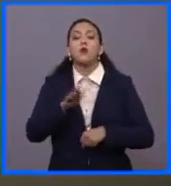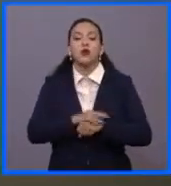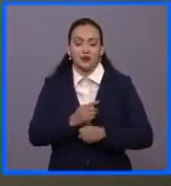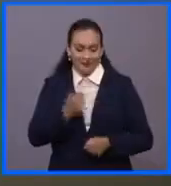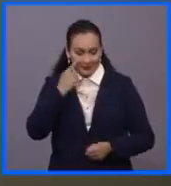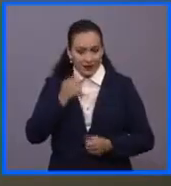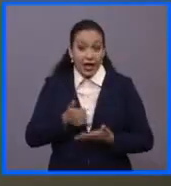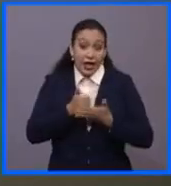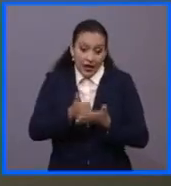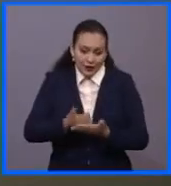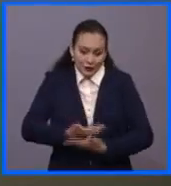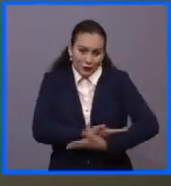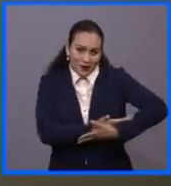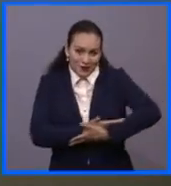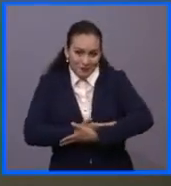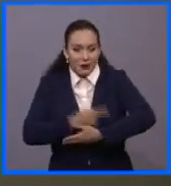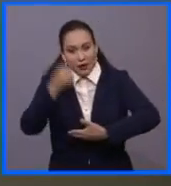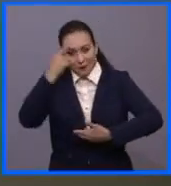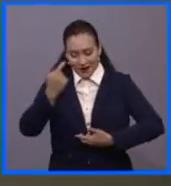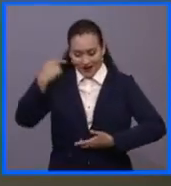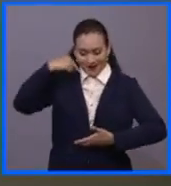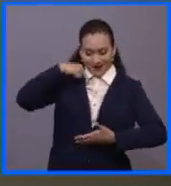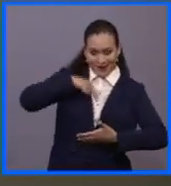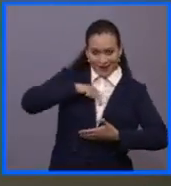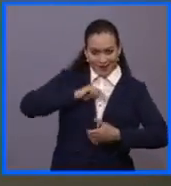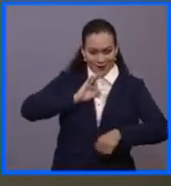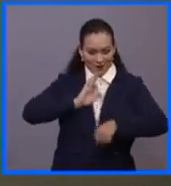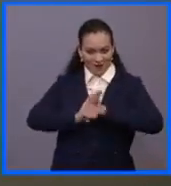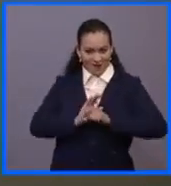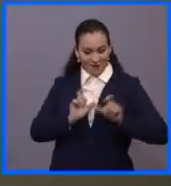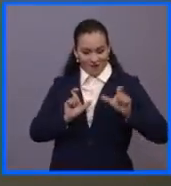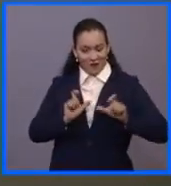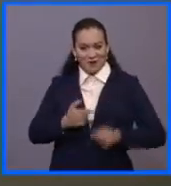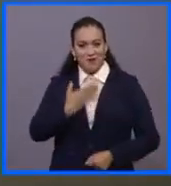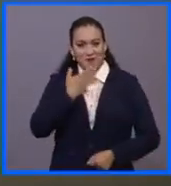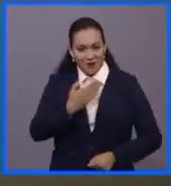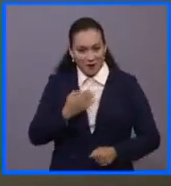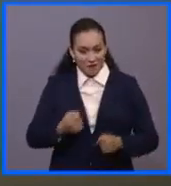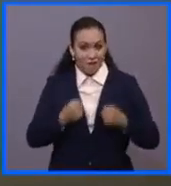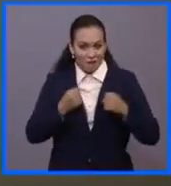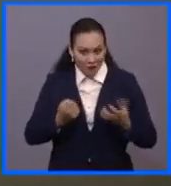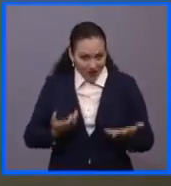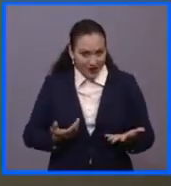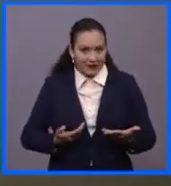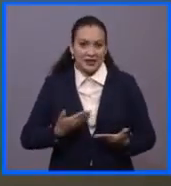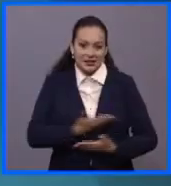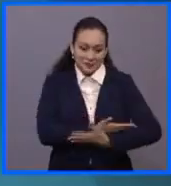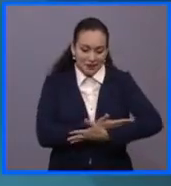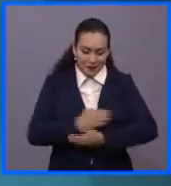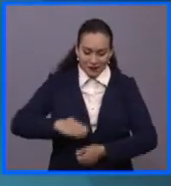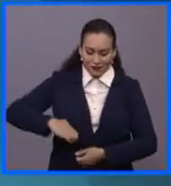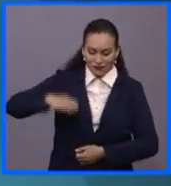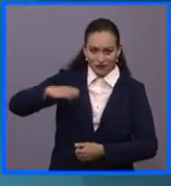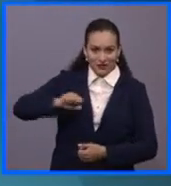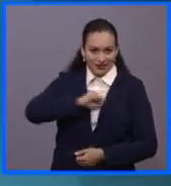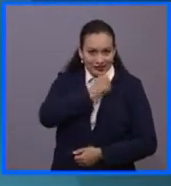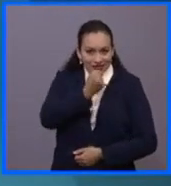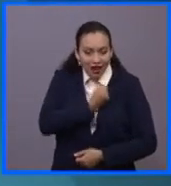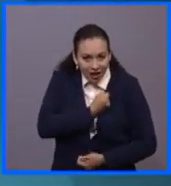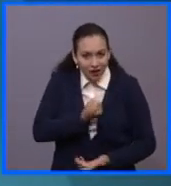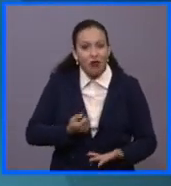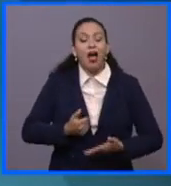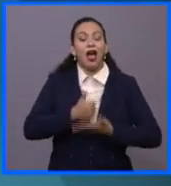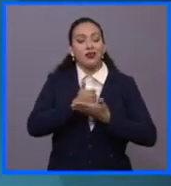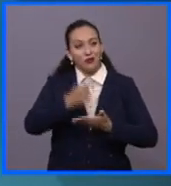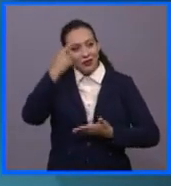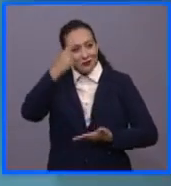medio ambiente, a diferencia de las fórmulas artificiales. Sin embargo, no siempre es sencillo, por lo cual acceder a la información es esencial